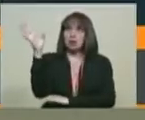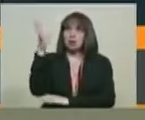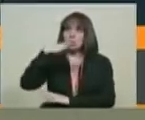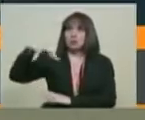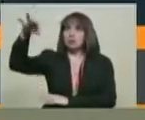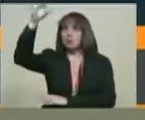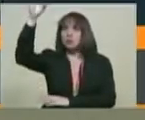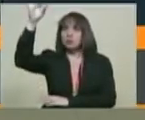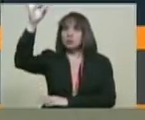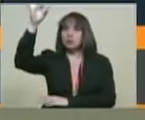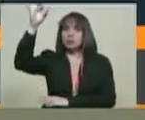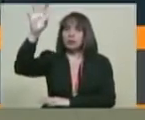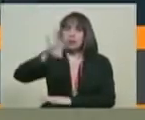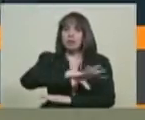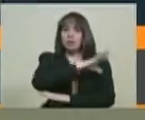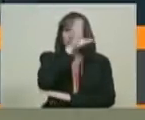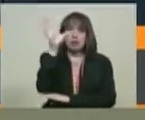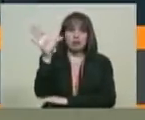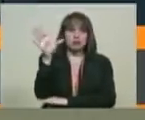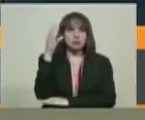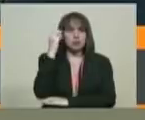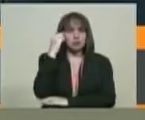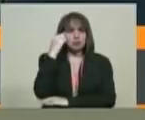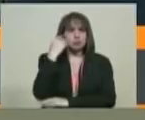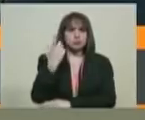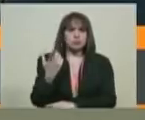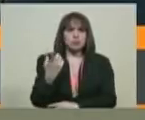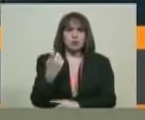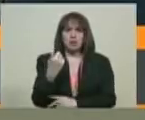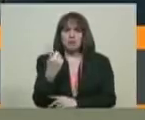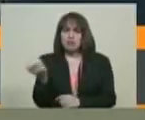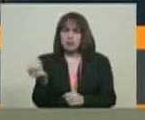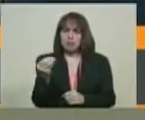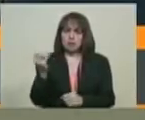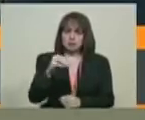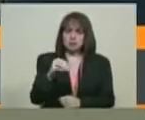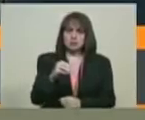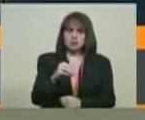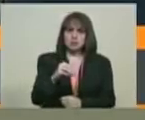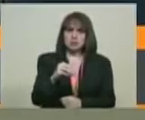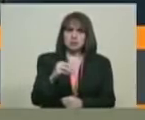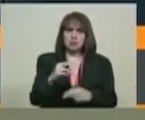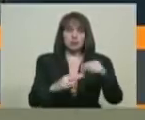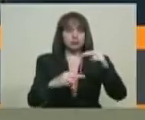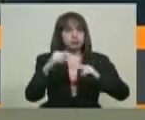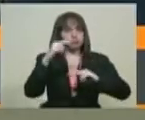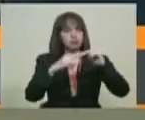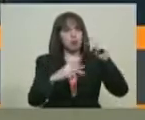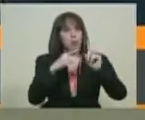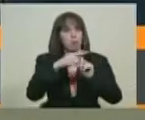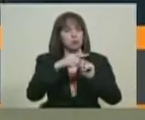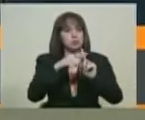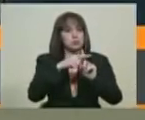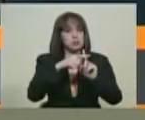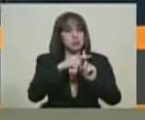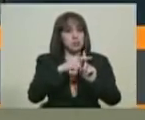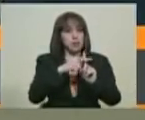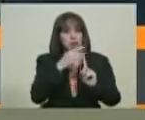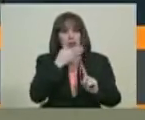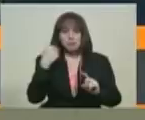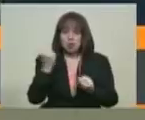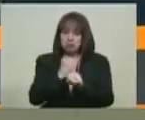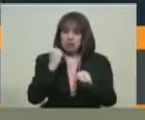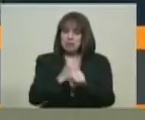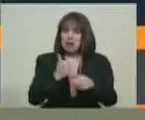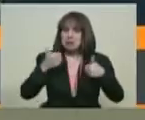obtener el derecho celestial, hace falta sumar obras positivas, causas justas en esta